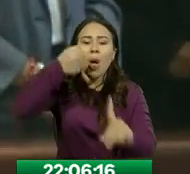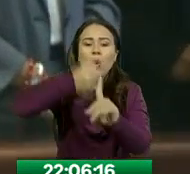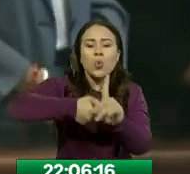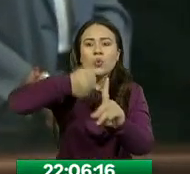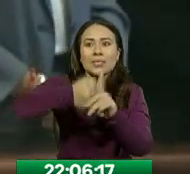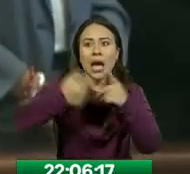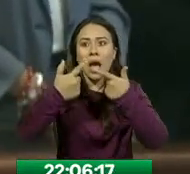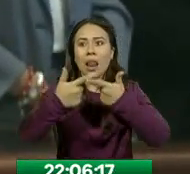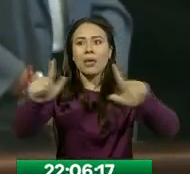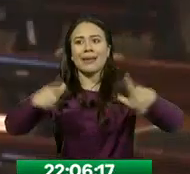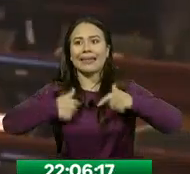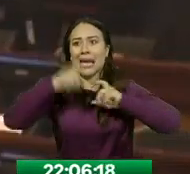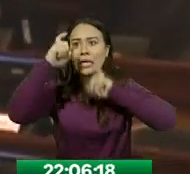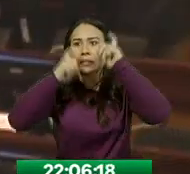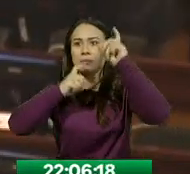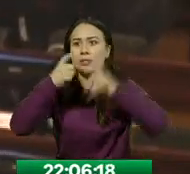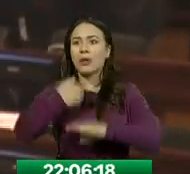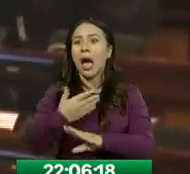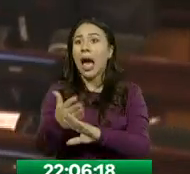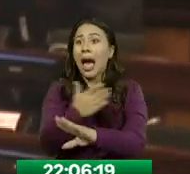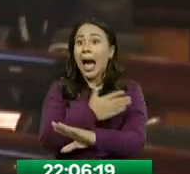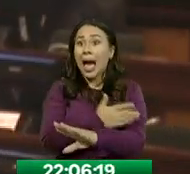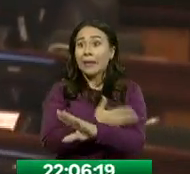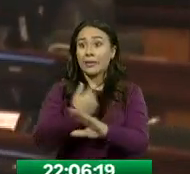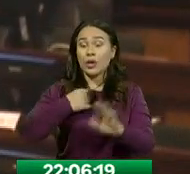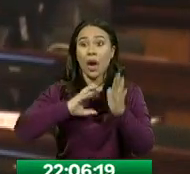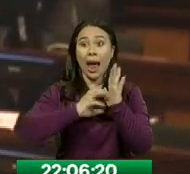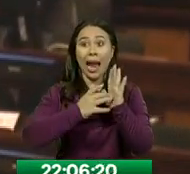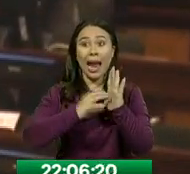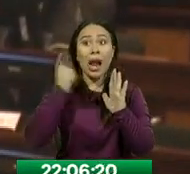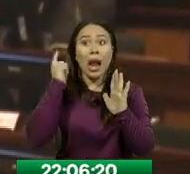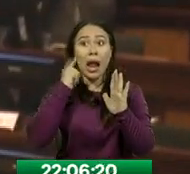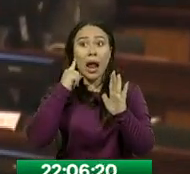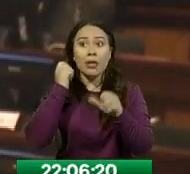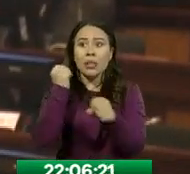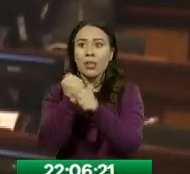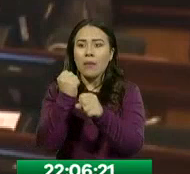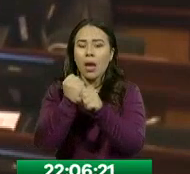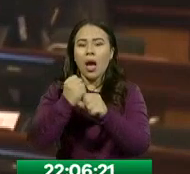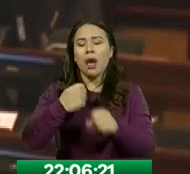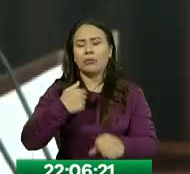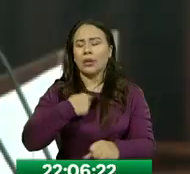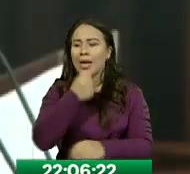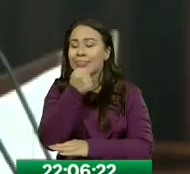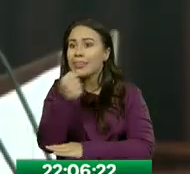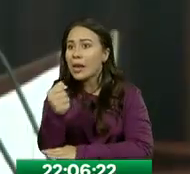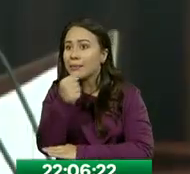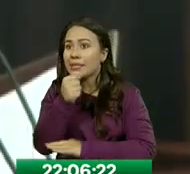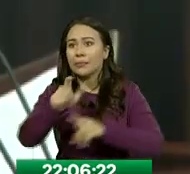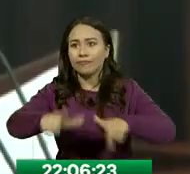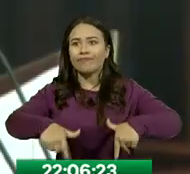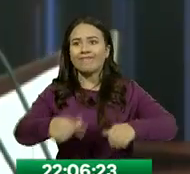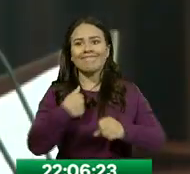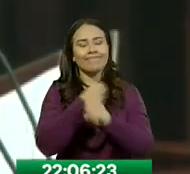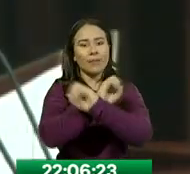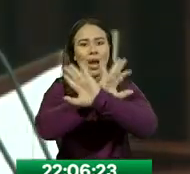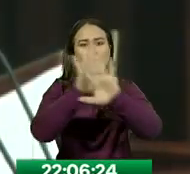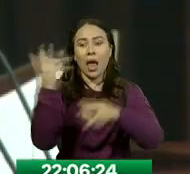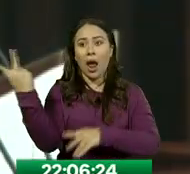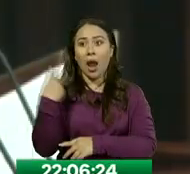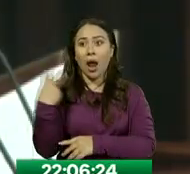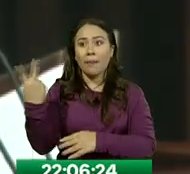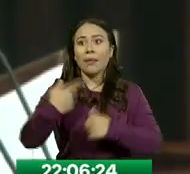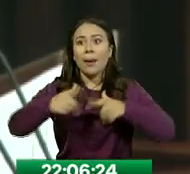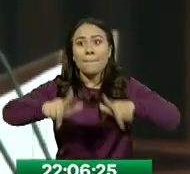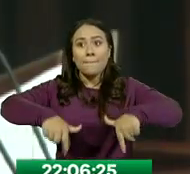libertad de expresión. Aseguró que fue en medio de esa lucha donde conoció al presidente Lenín Moreno. Ambos estamos claros desde